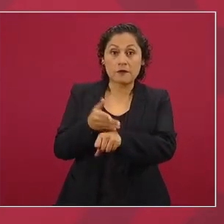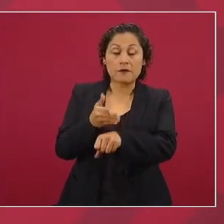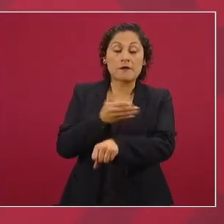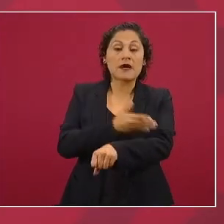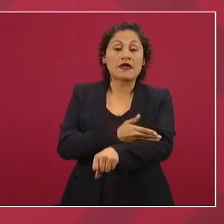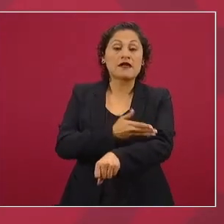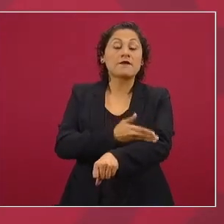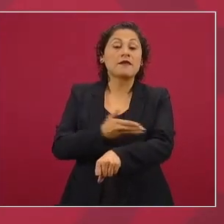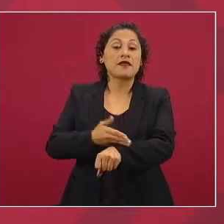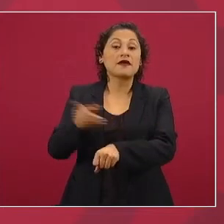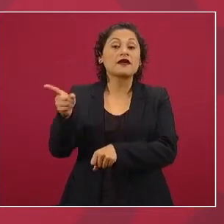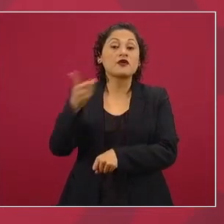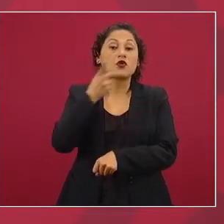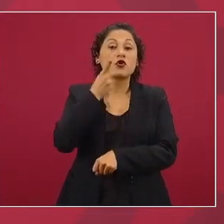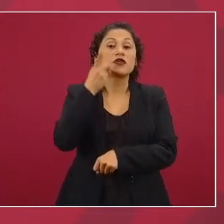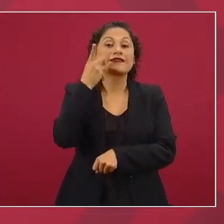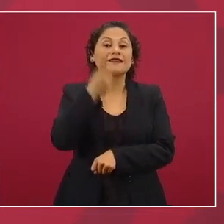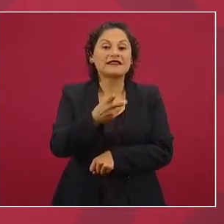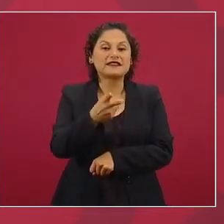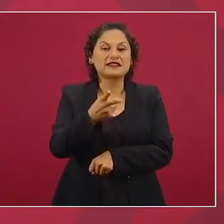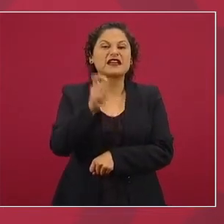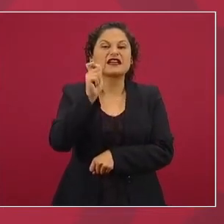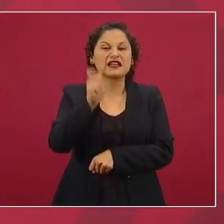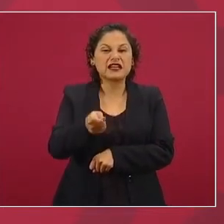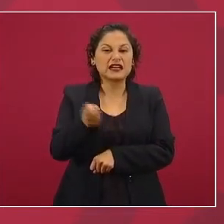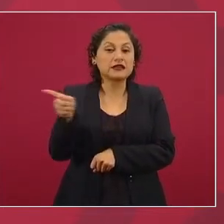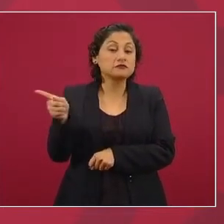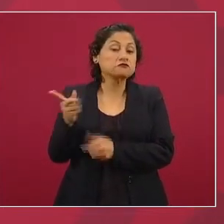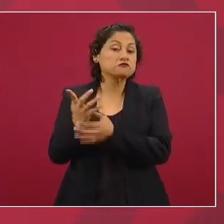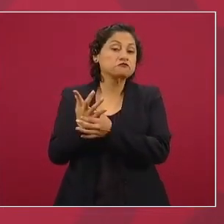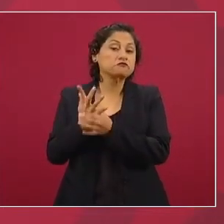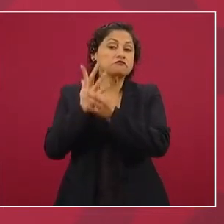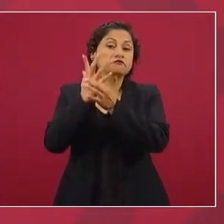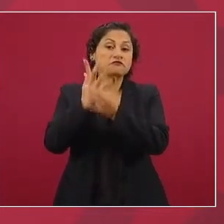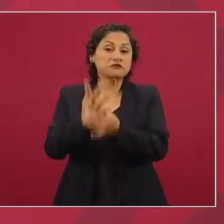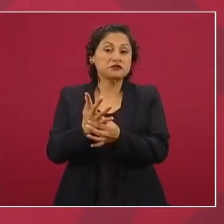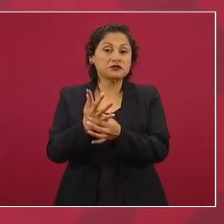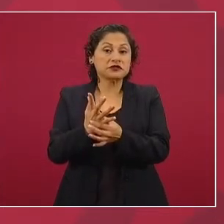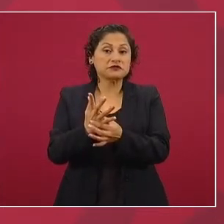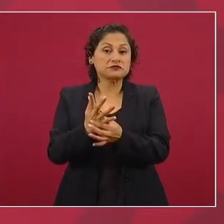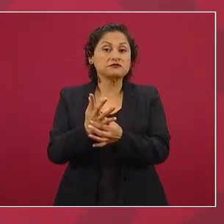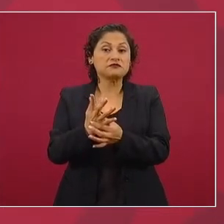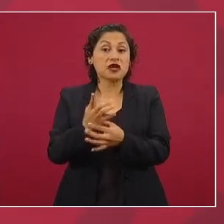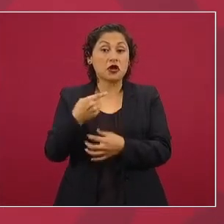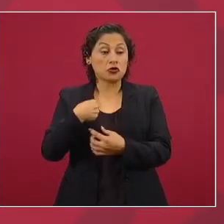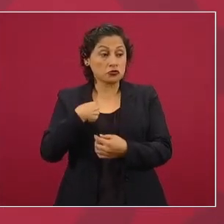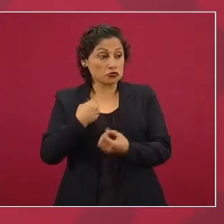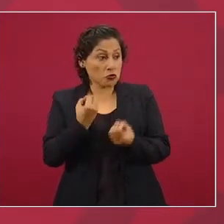le muerden la mano a quien les quitó el bozal.